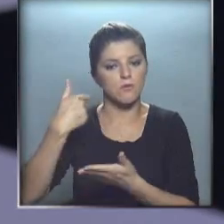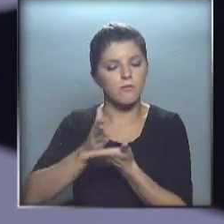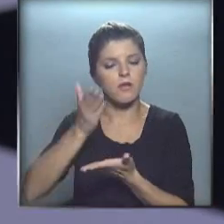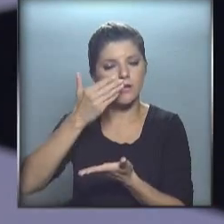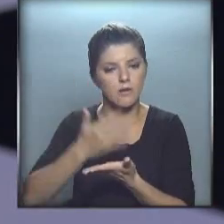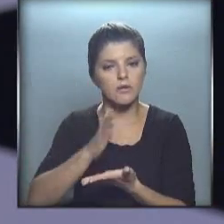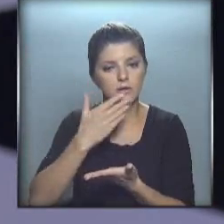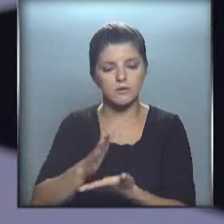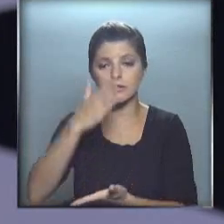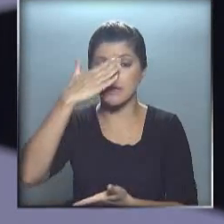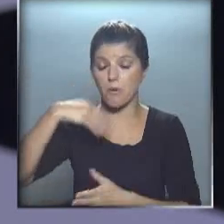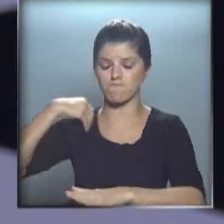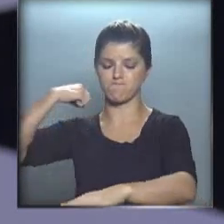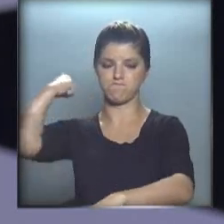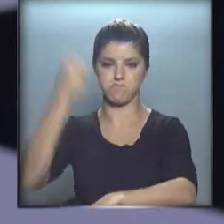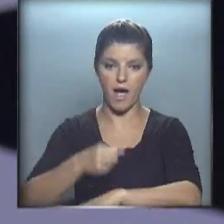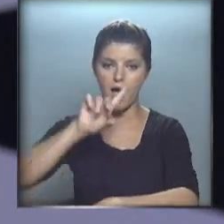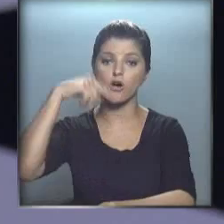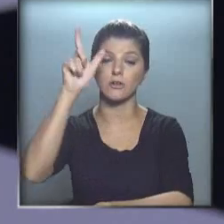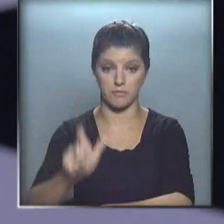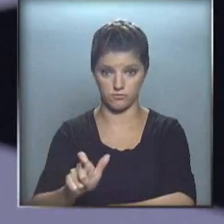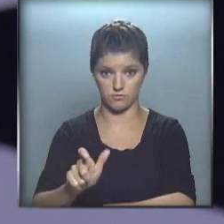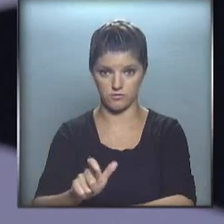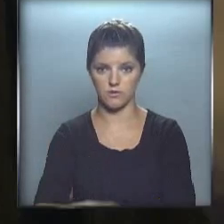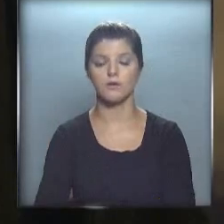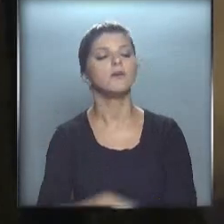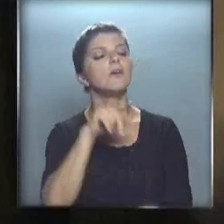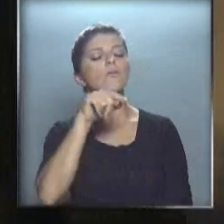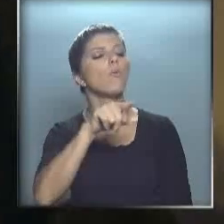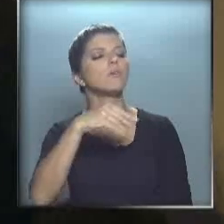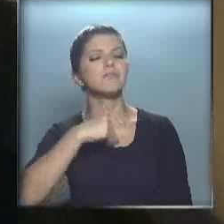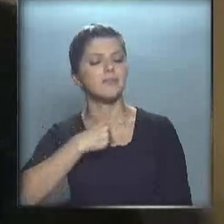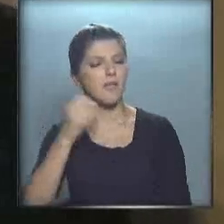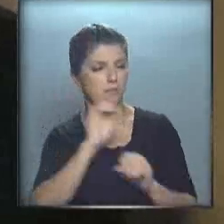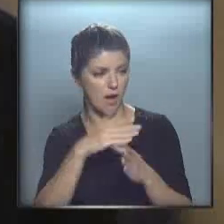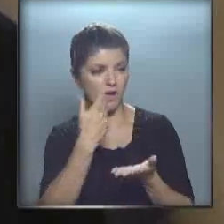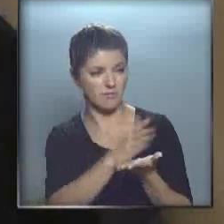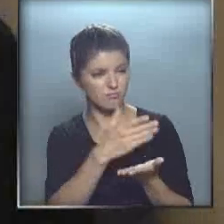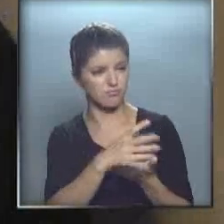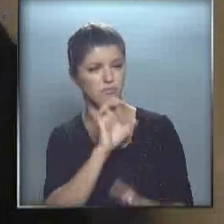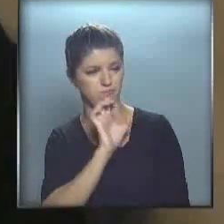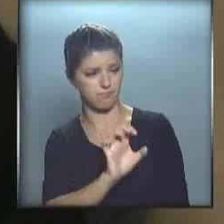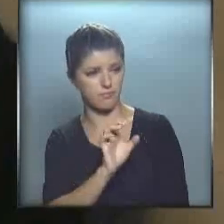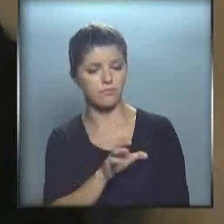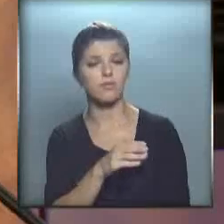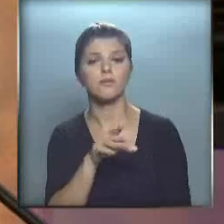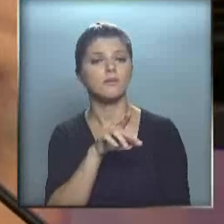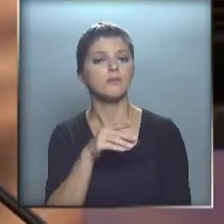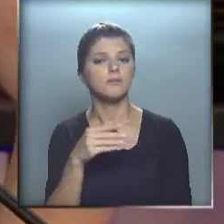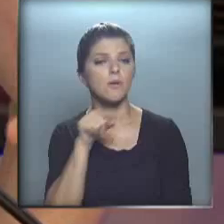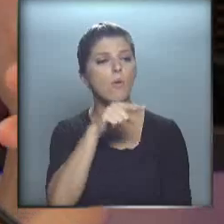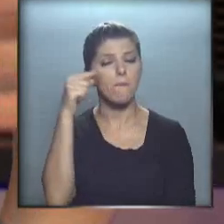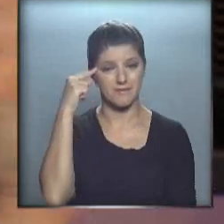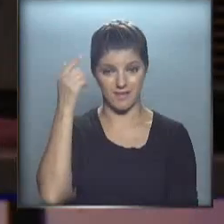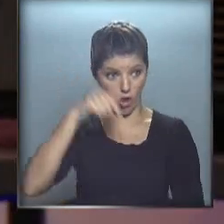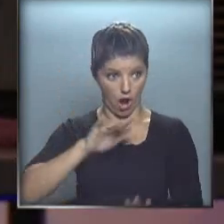discriminen, termina pegándole al resto que los joden. Y mientras vos te sentías ahí víctima de un acoso escolar o de discriminación, ¿qué es lo que,